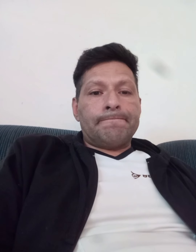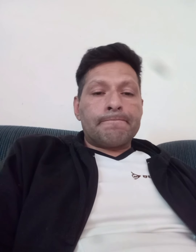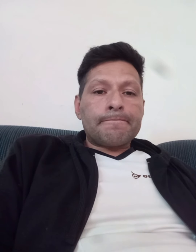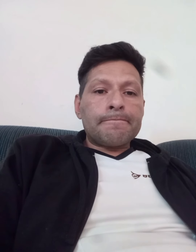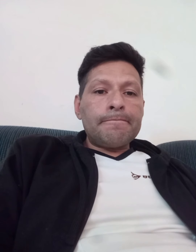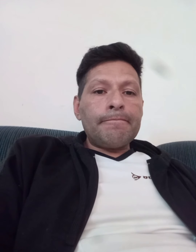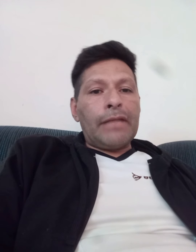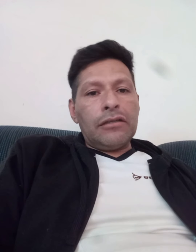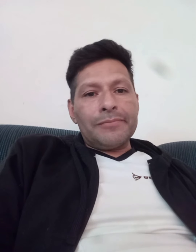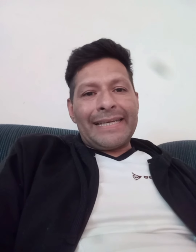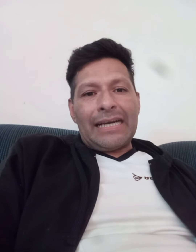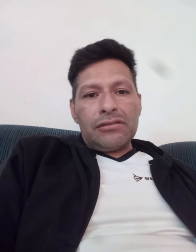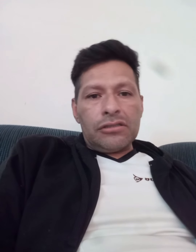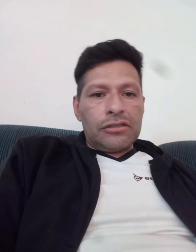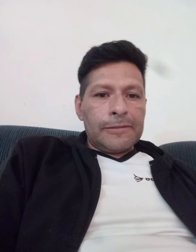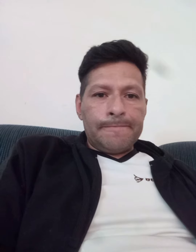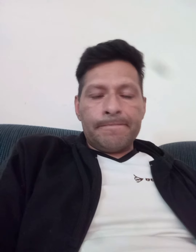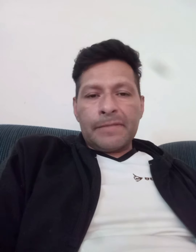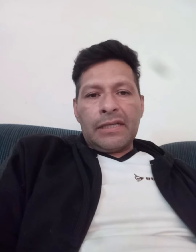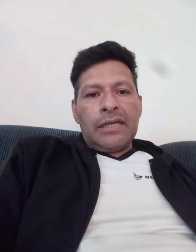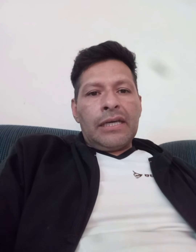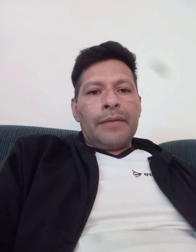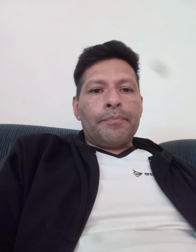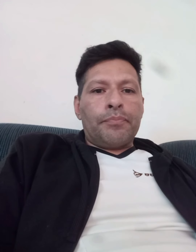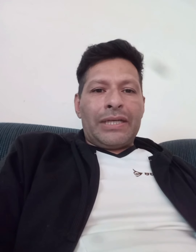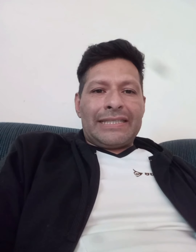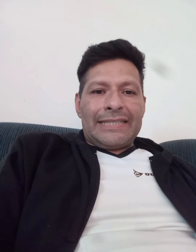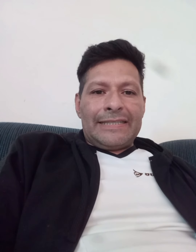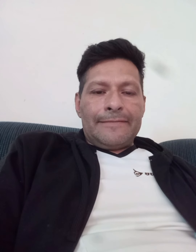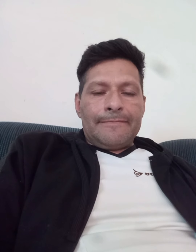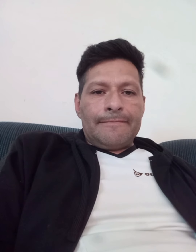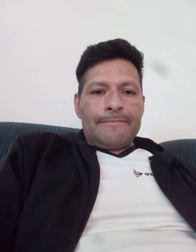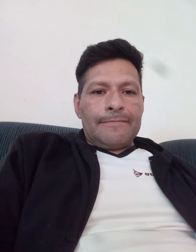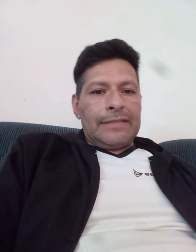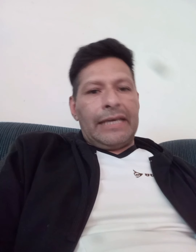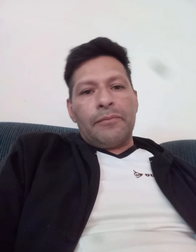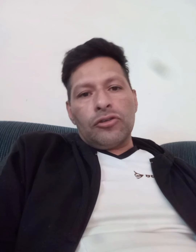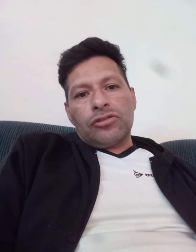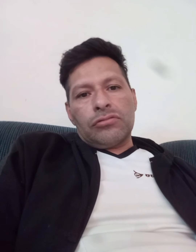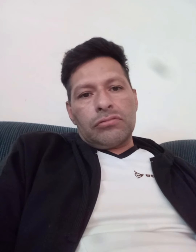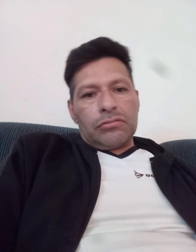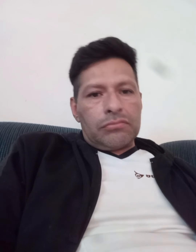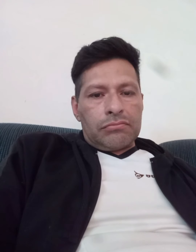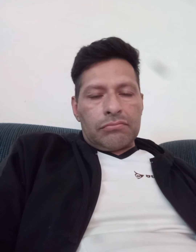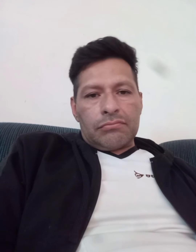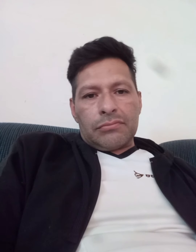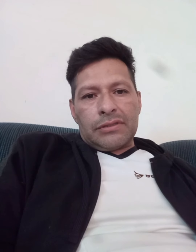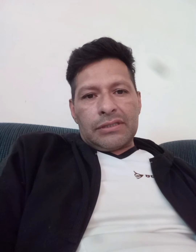Entonces, los mexicanos, pues, hemos